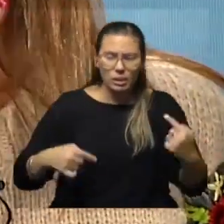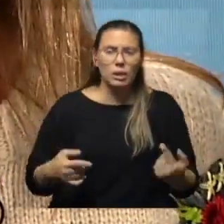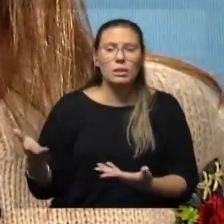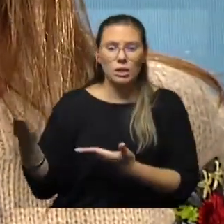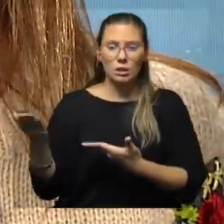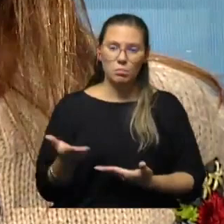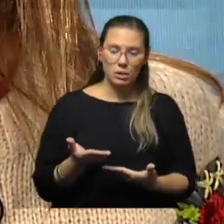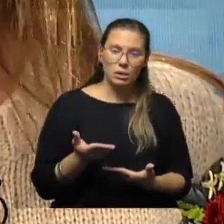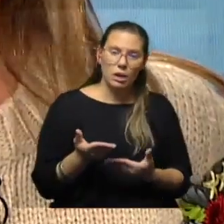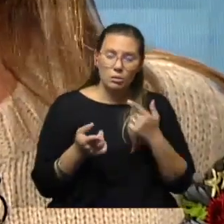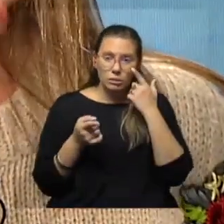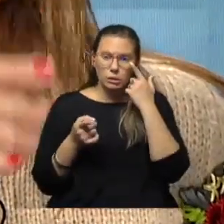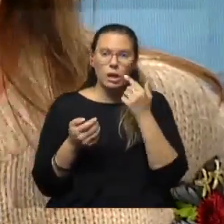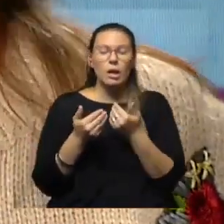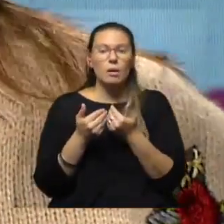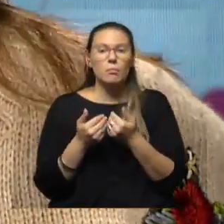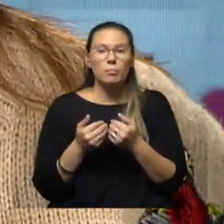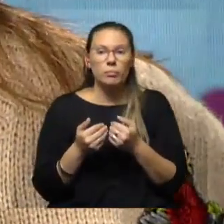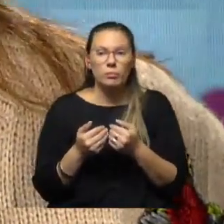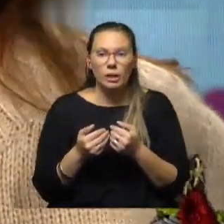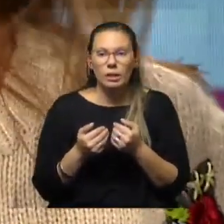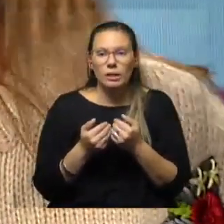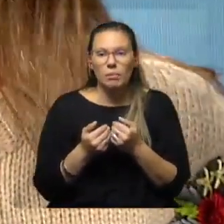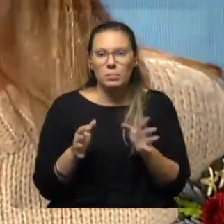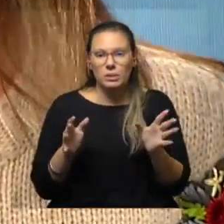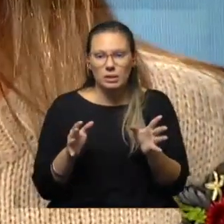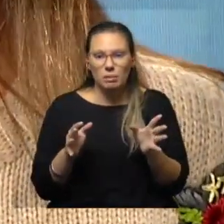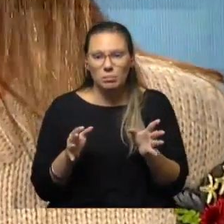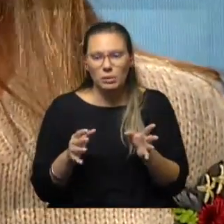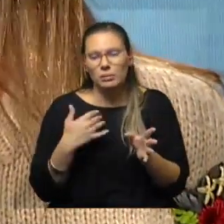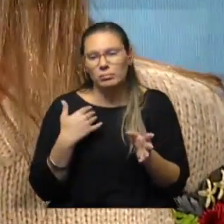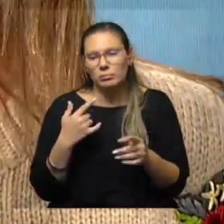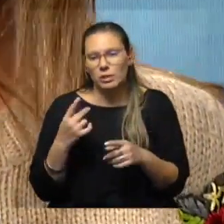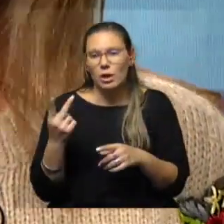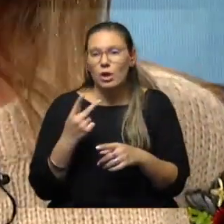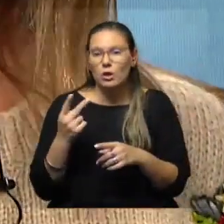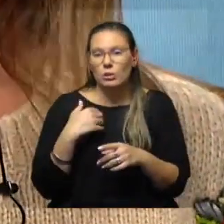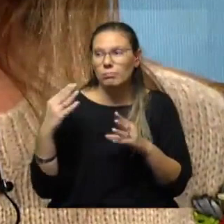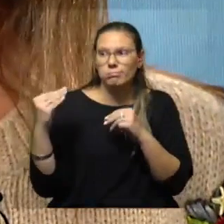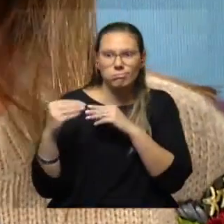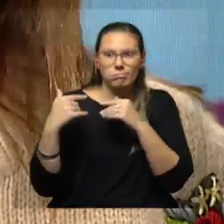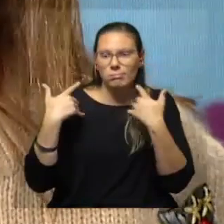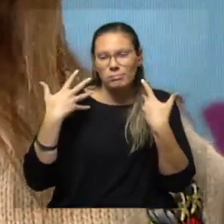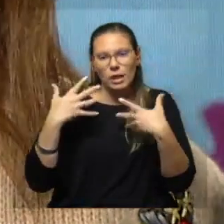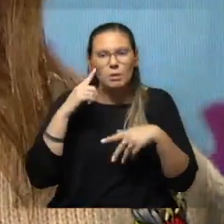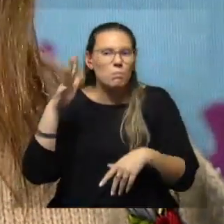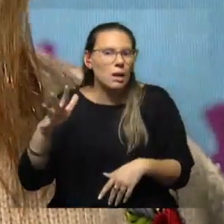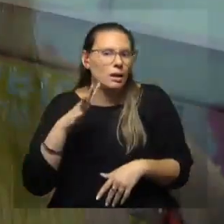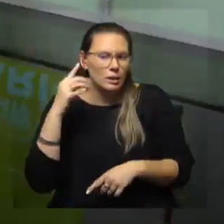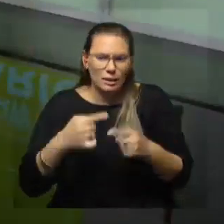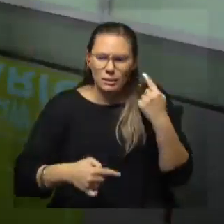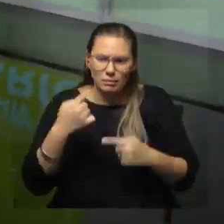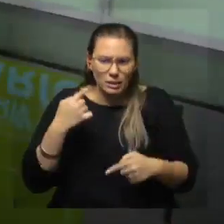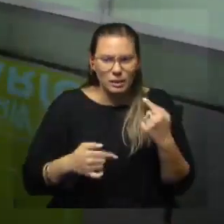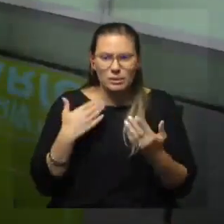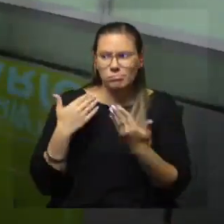Claro. Y ahí, bueno, empezamos a sumar. Y bueno, nosotros empezamos a volar, porque no sé cuál es peor. Y entonces, ¿realmente? Sí, sí, sí.